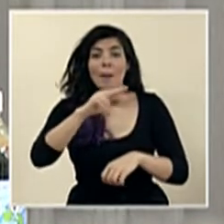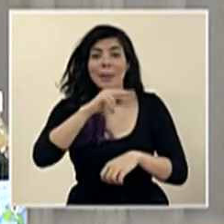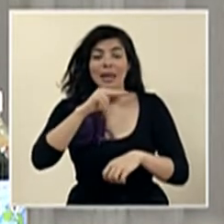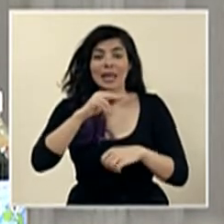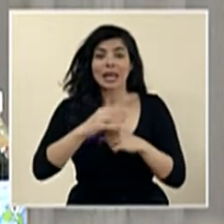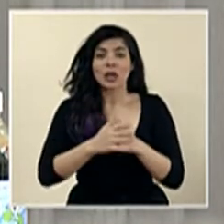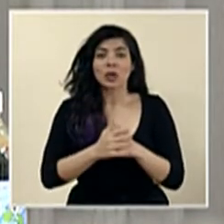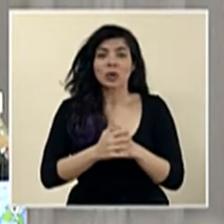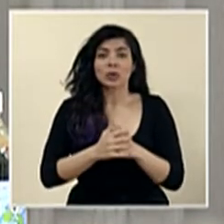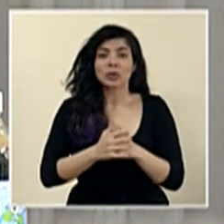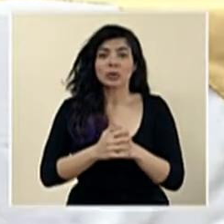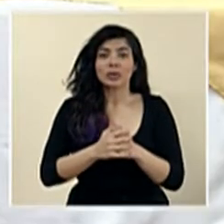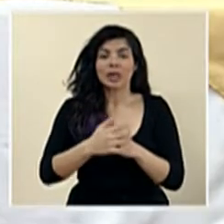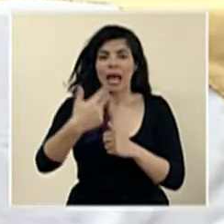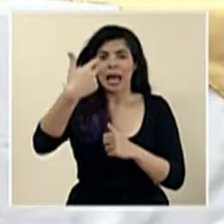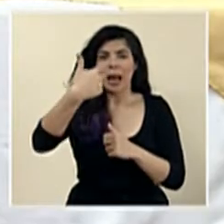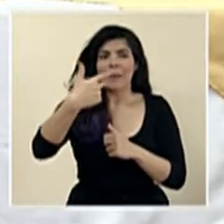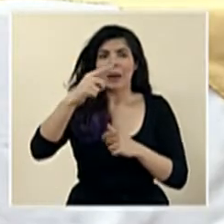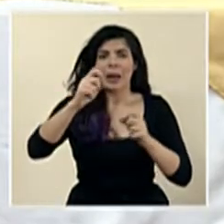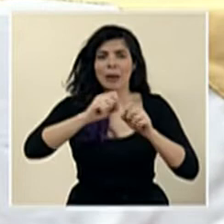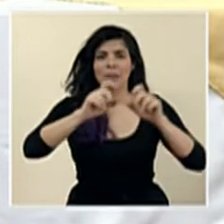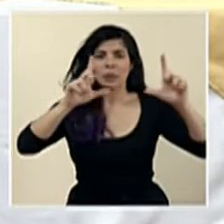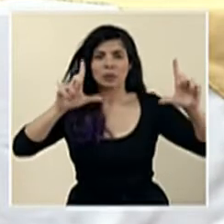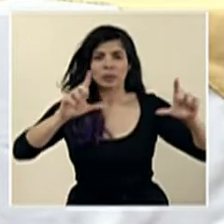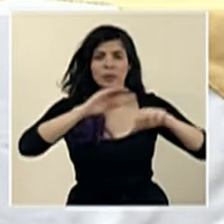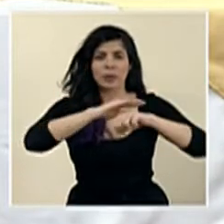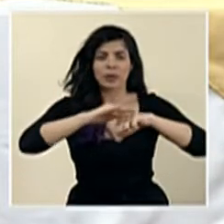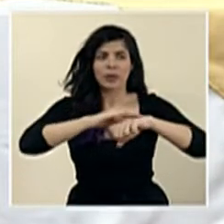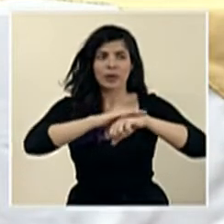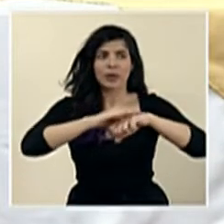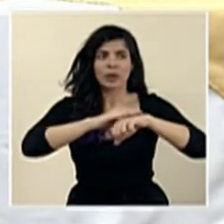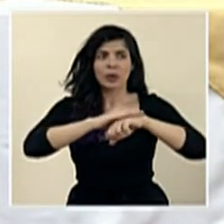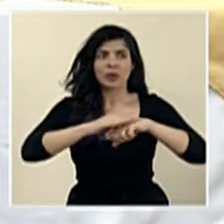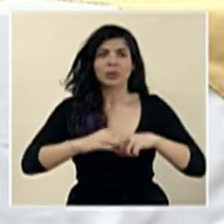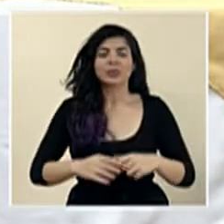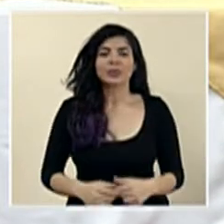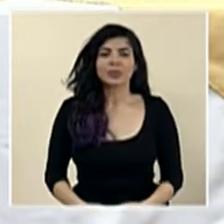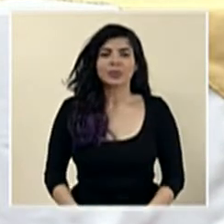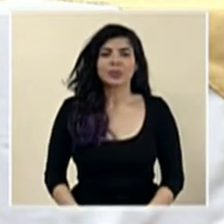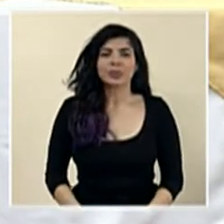la cámara que la presenten en pantalla, por favor.